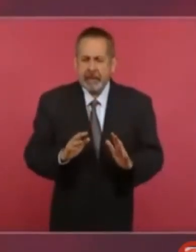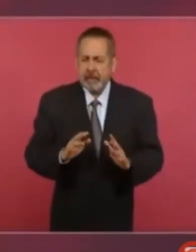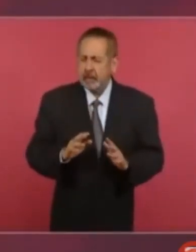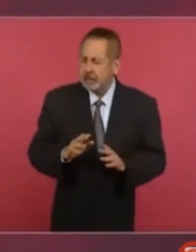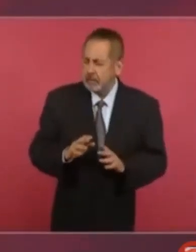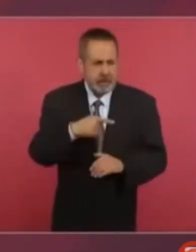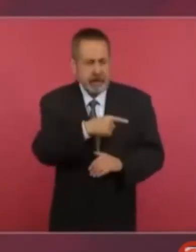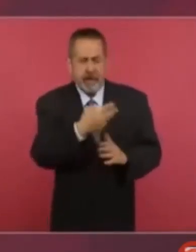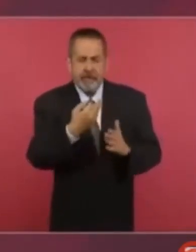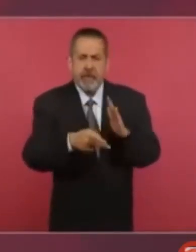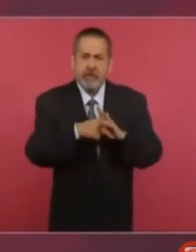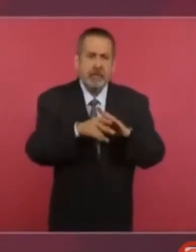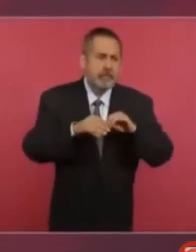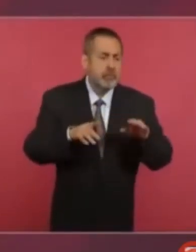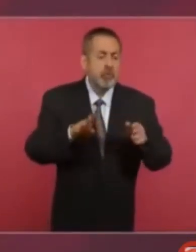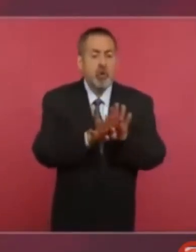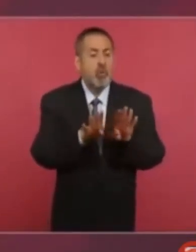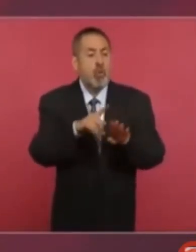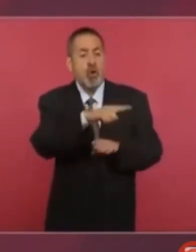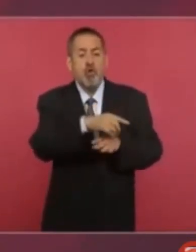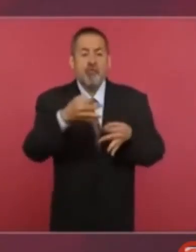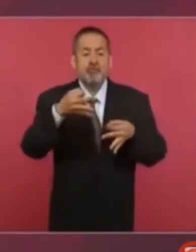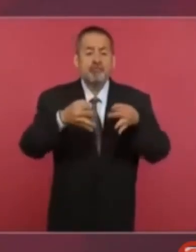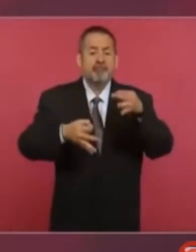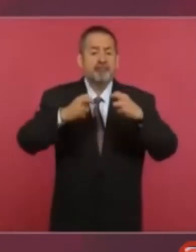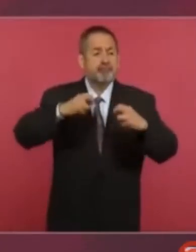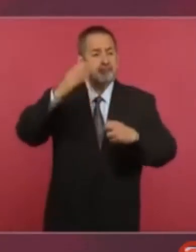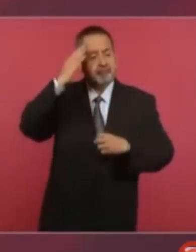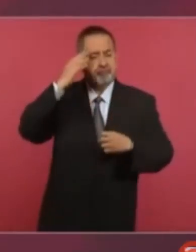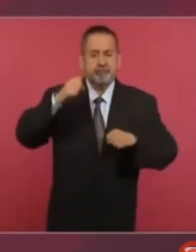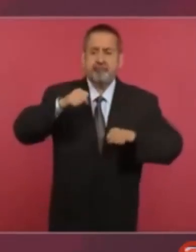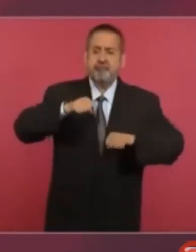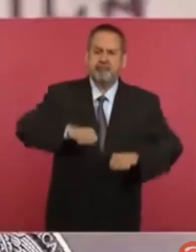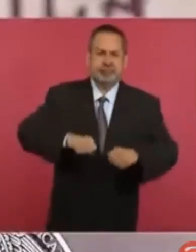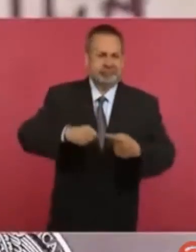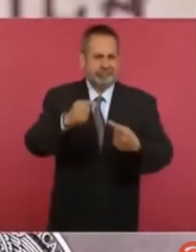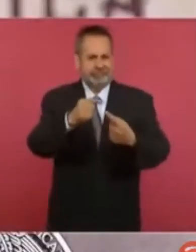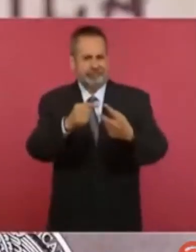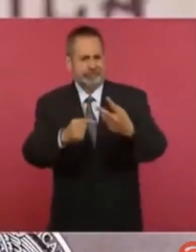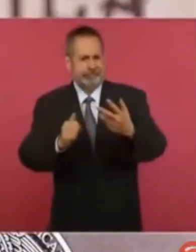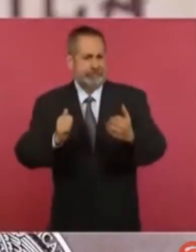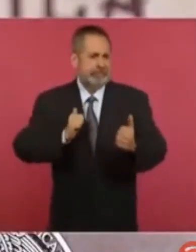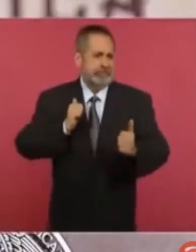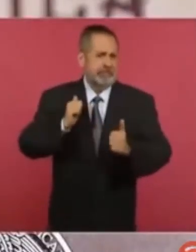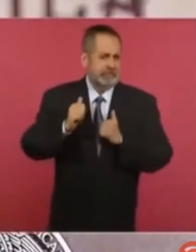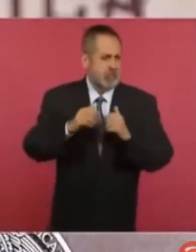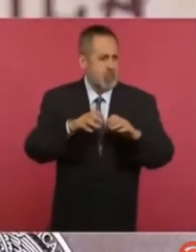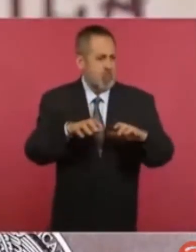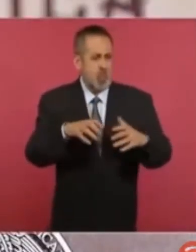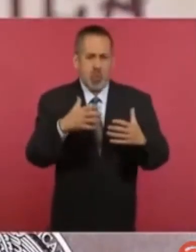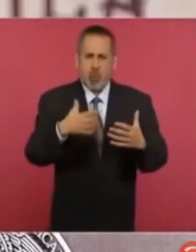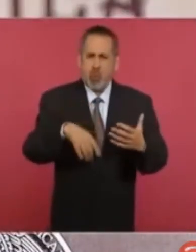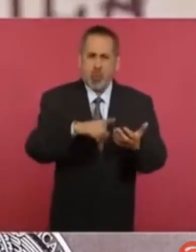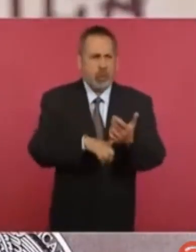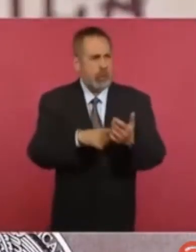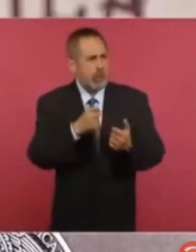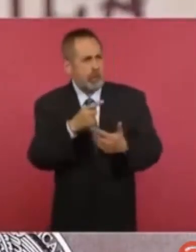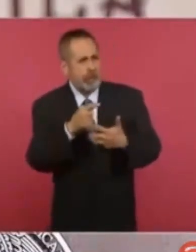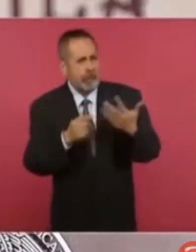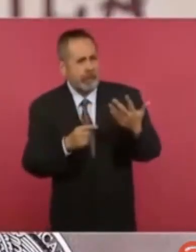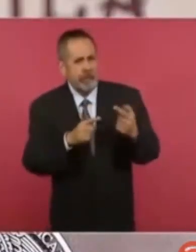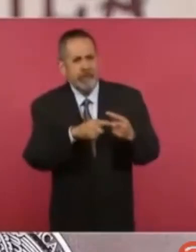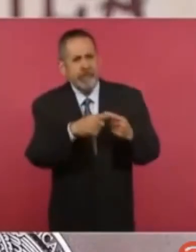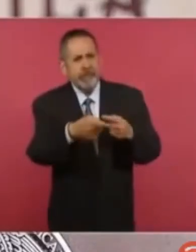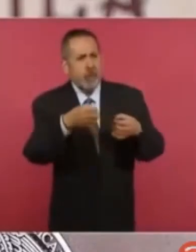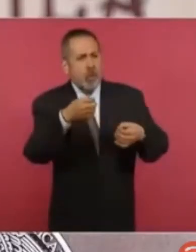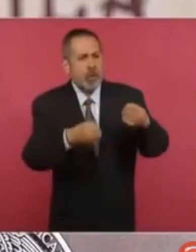los magistrados de la suprema corte de justicia de la nación de los tribunales las salas y también hay que decirlo de los